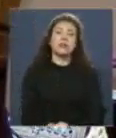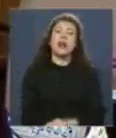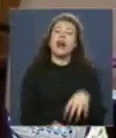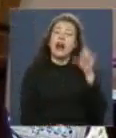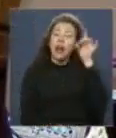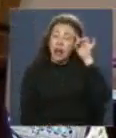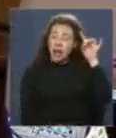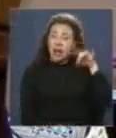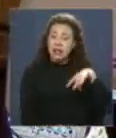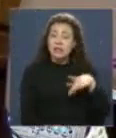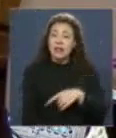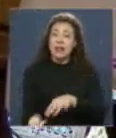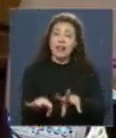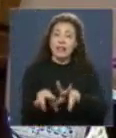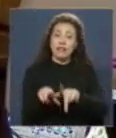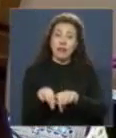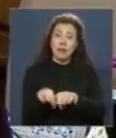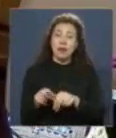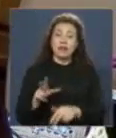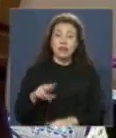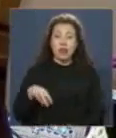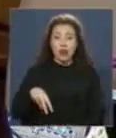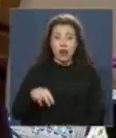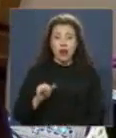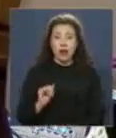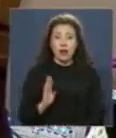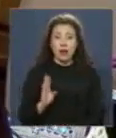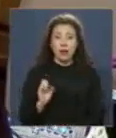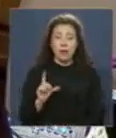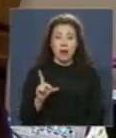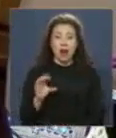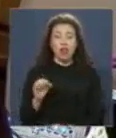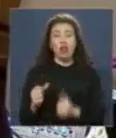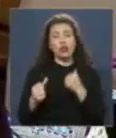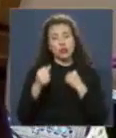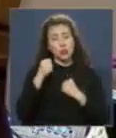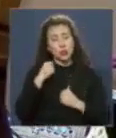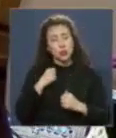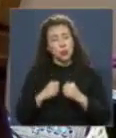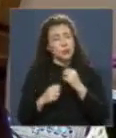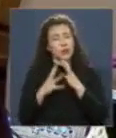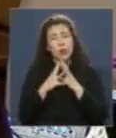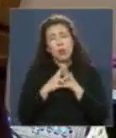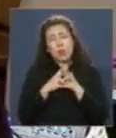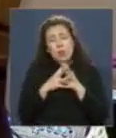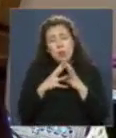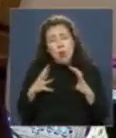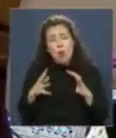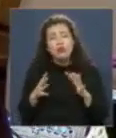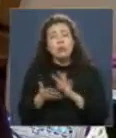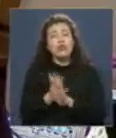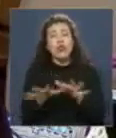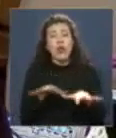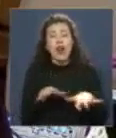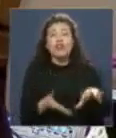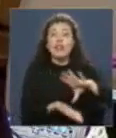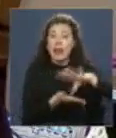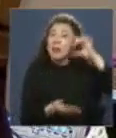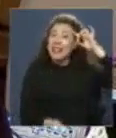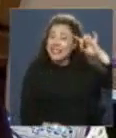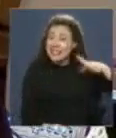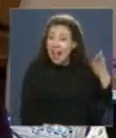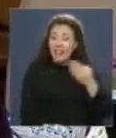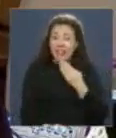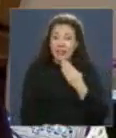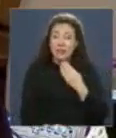la familia, ¿no es cierto?, de don Nivaldo ha sufrido enormemente por los hechos que todo el país ha conocido, pero también